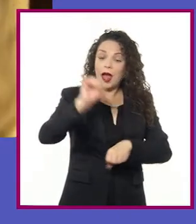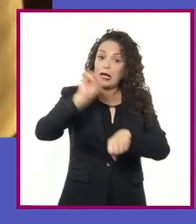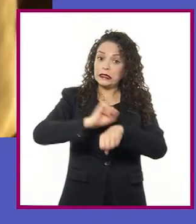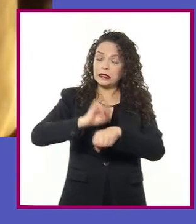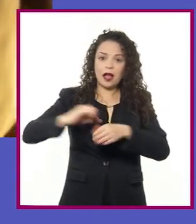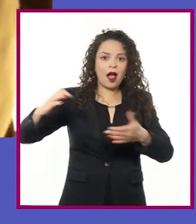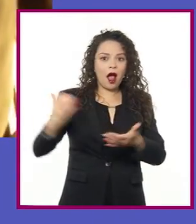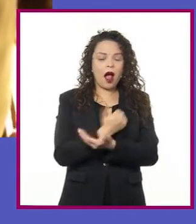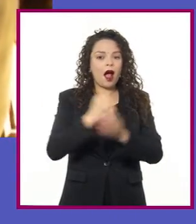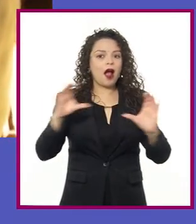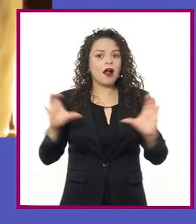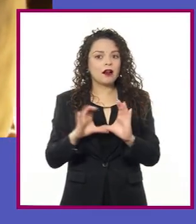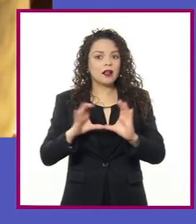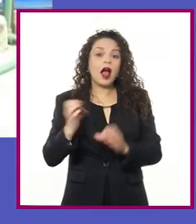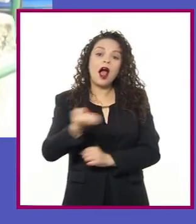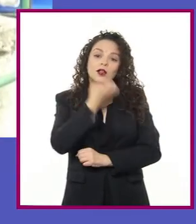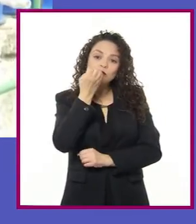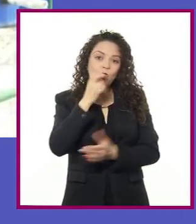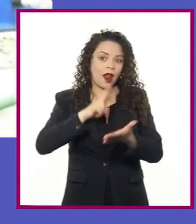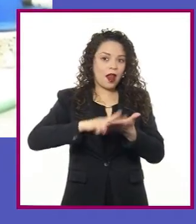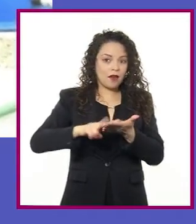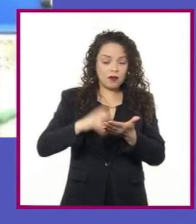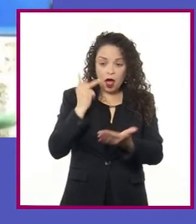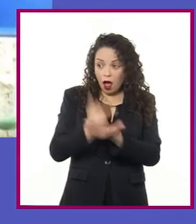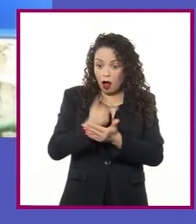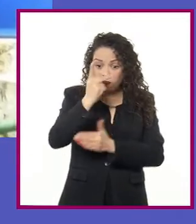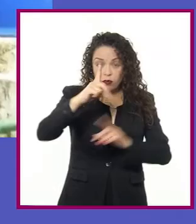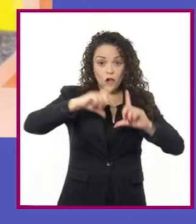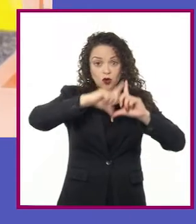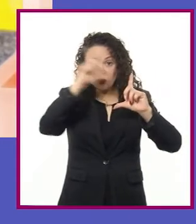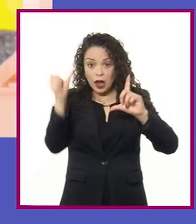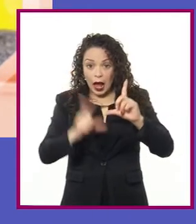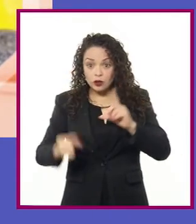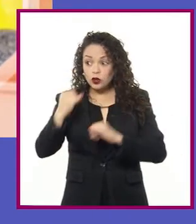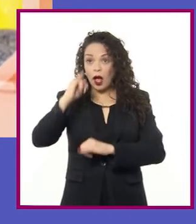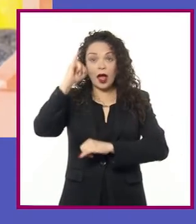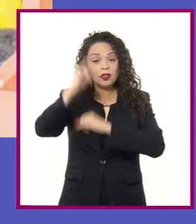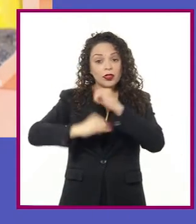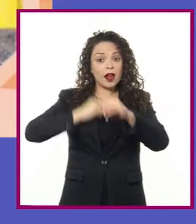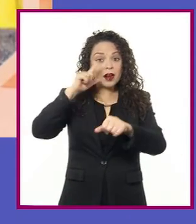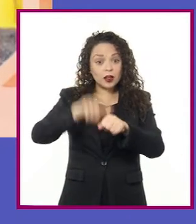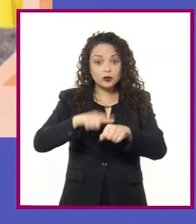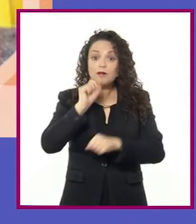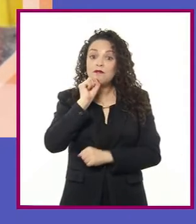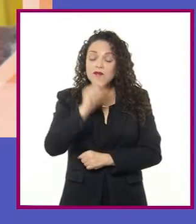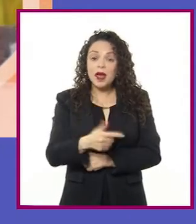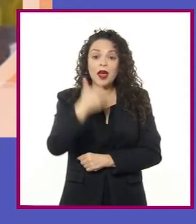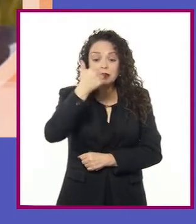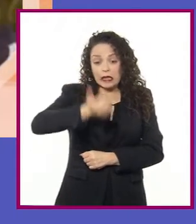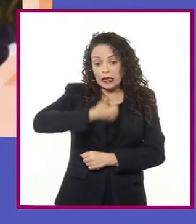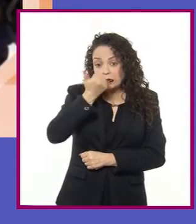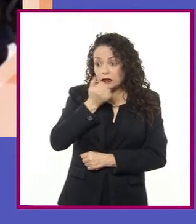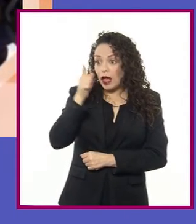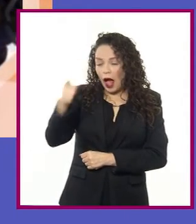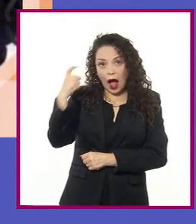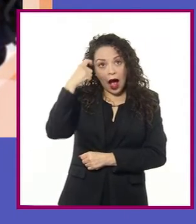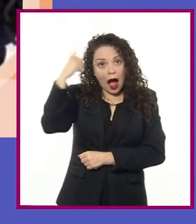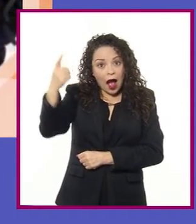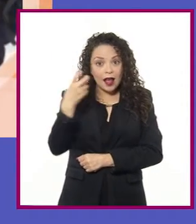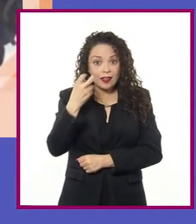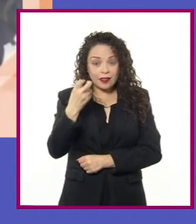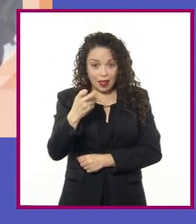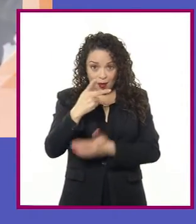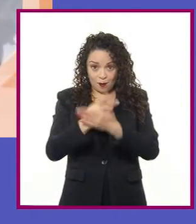de escuela verde, varios premios nacionales e internacionales, y los 6 alumnos autores del proyecto ganaron también